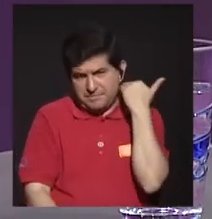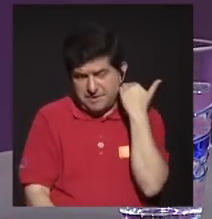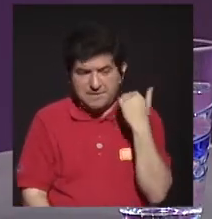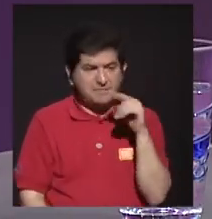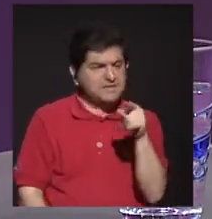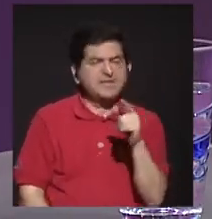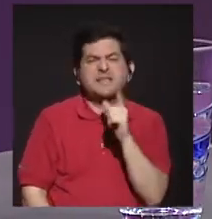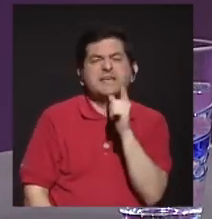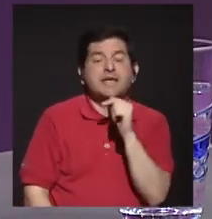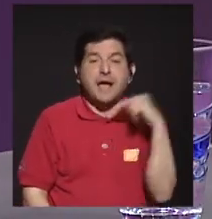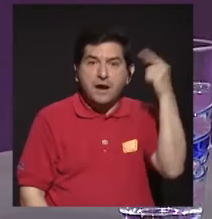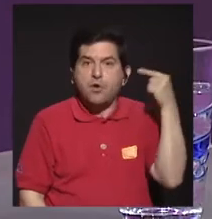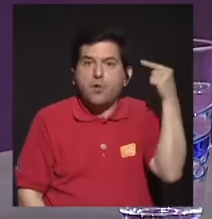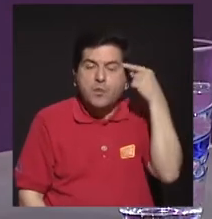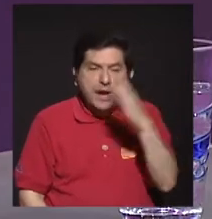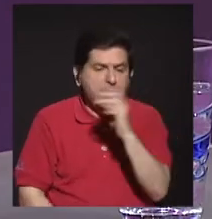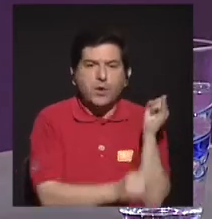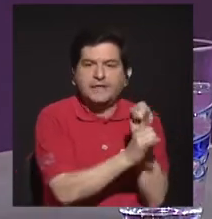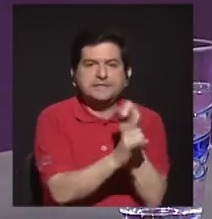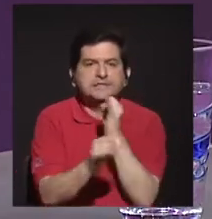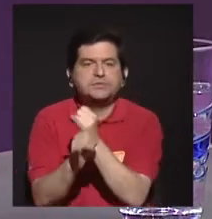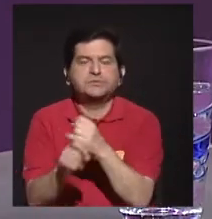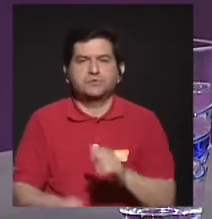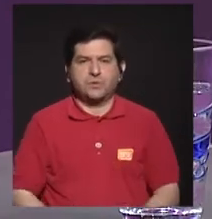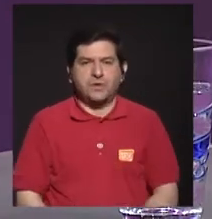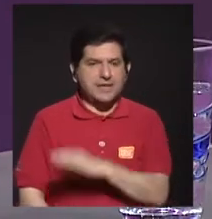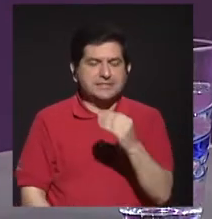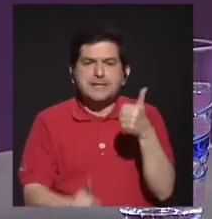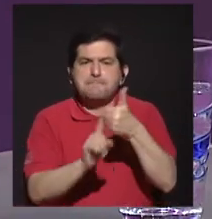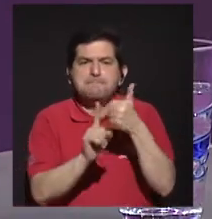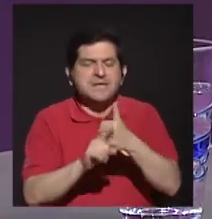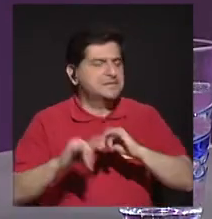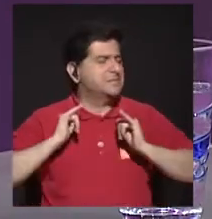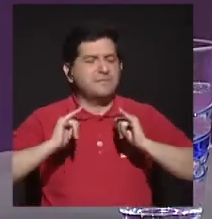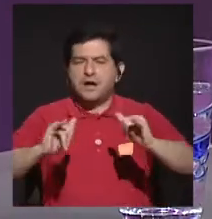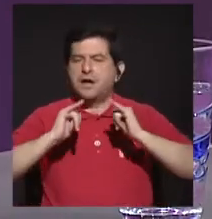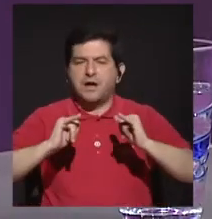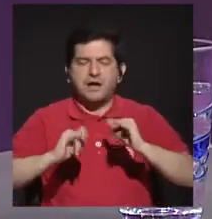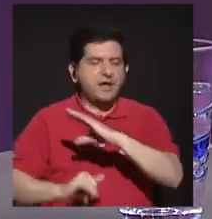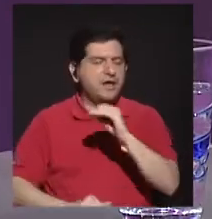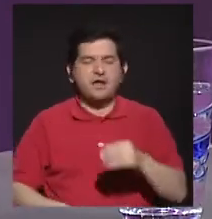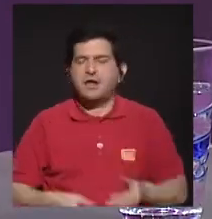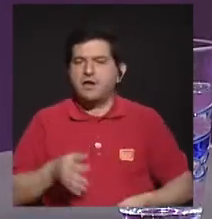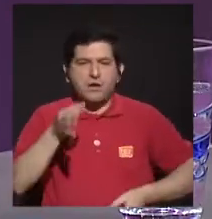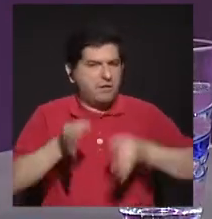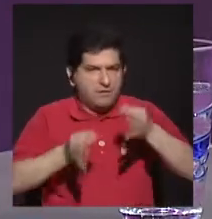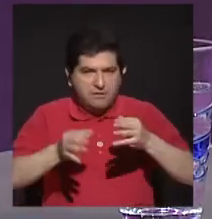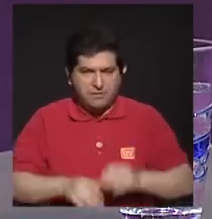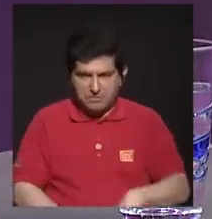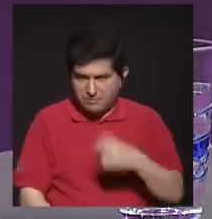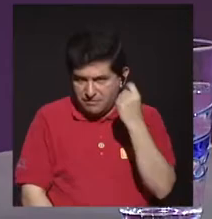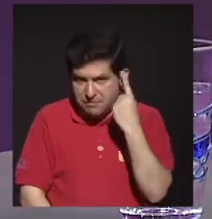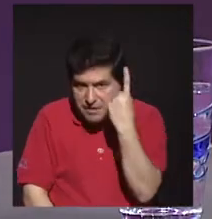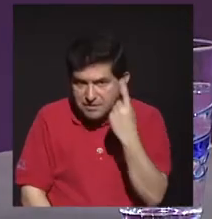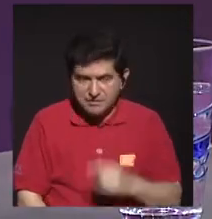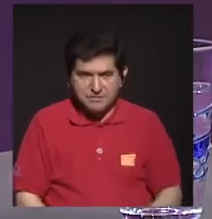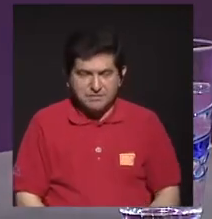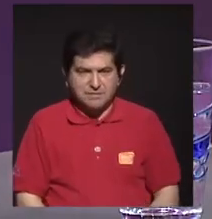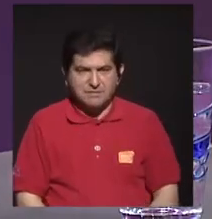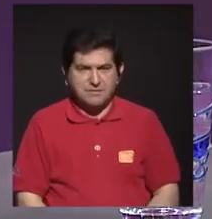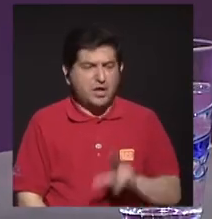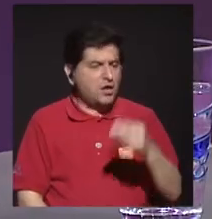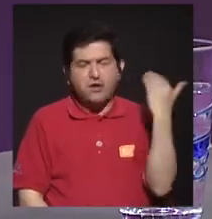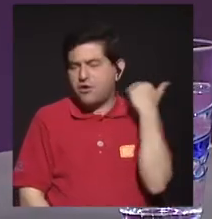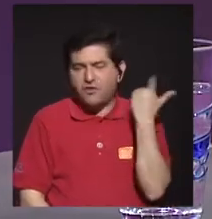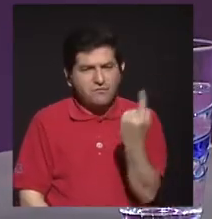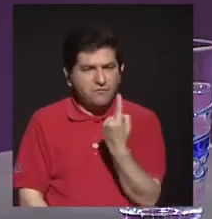Estado y de las propias instituciones y de la propia desigualdad y de la propia inequidad. ¿Sí me explico? Claro. Que no son